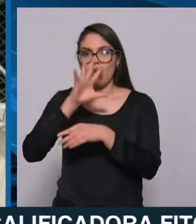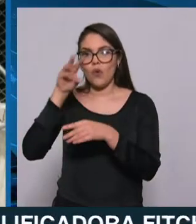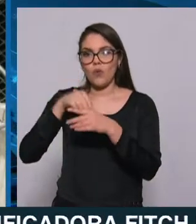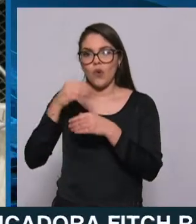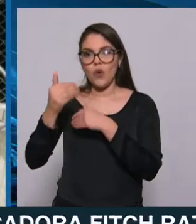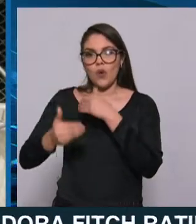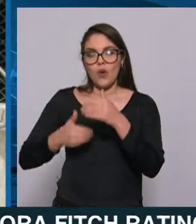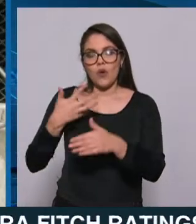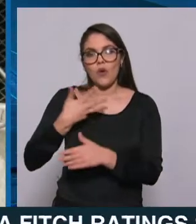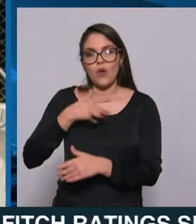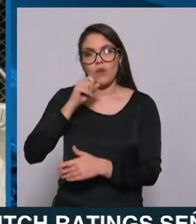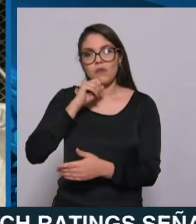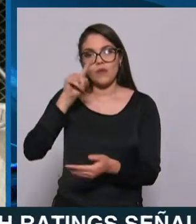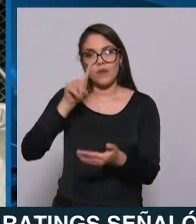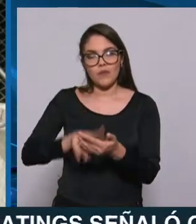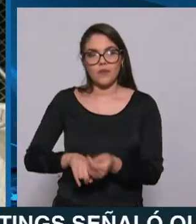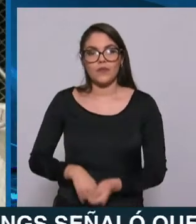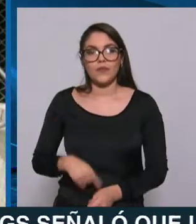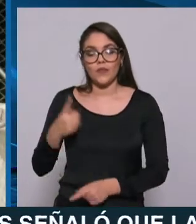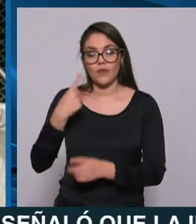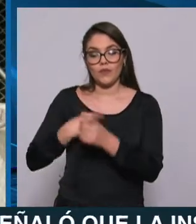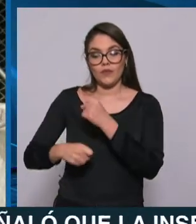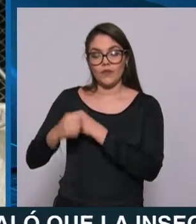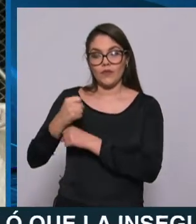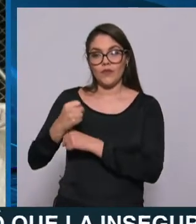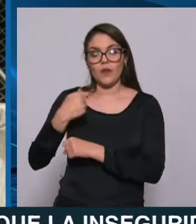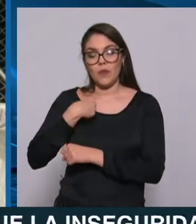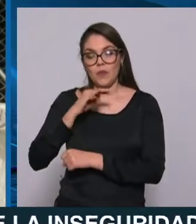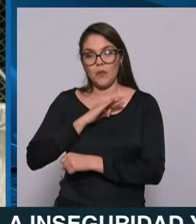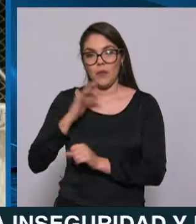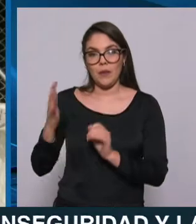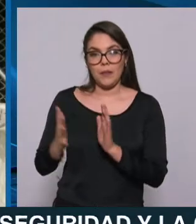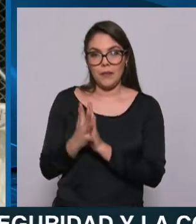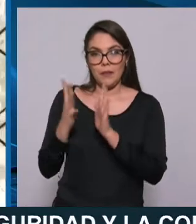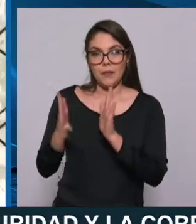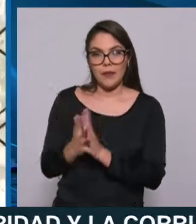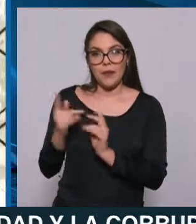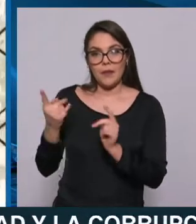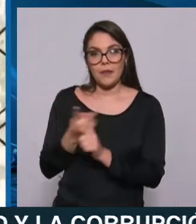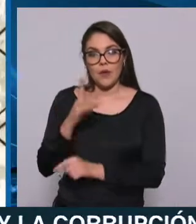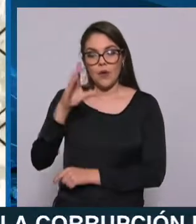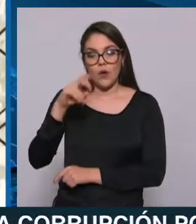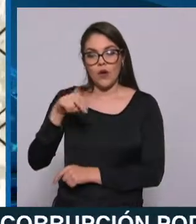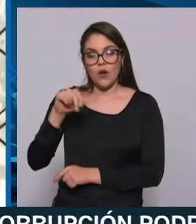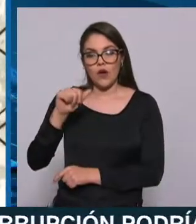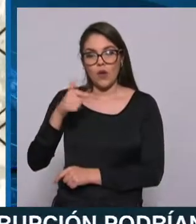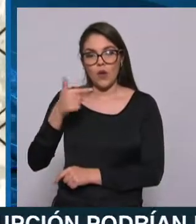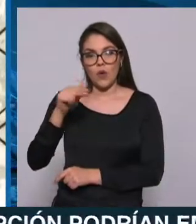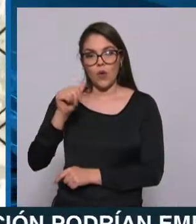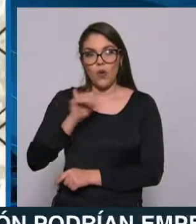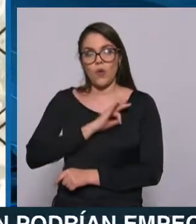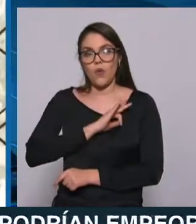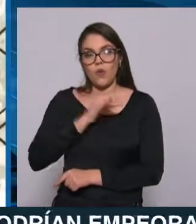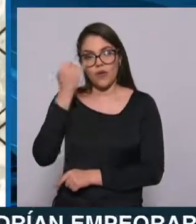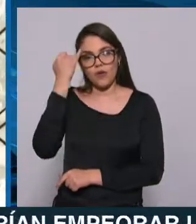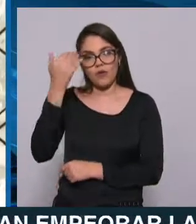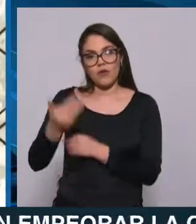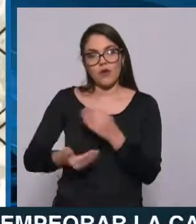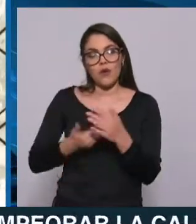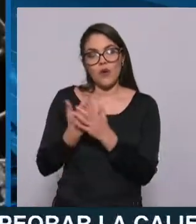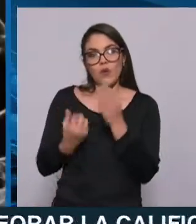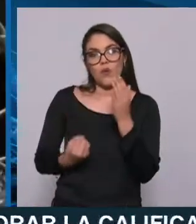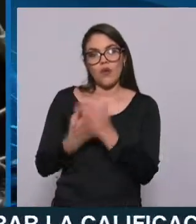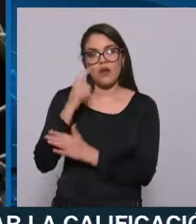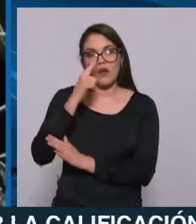en el Congreso. Desde el año pasado tuve la oportunidad de participar como invitado de la CONAGUA para generar propuestas para una nueva